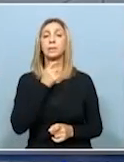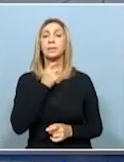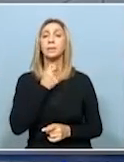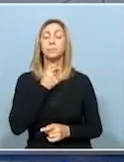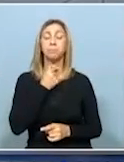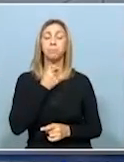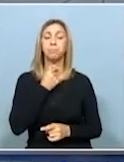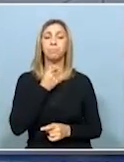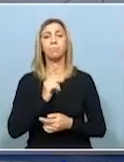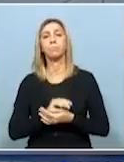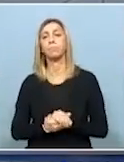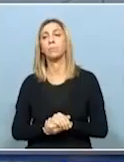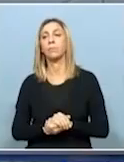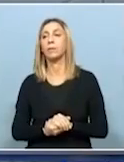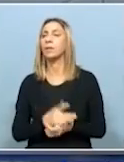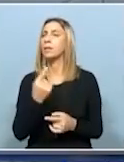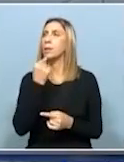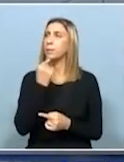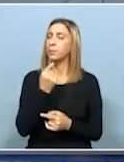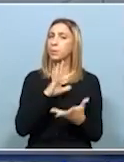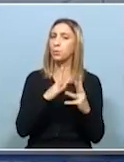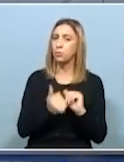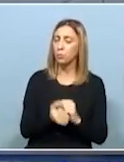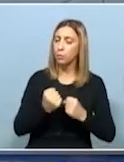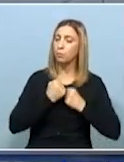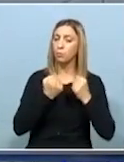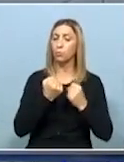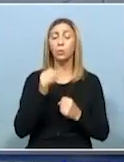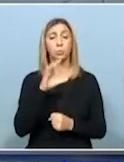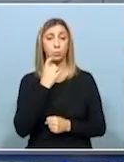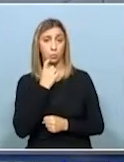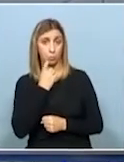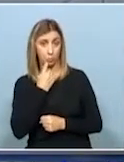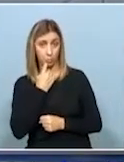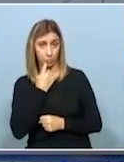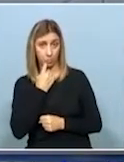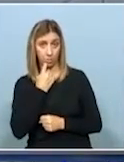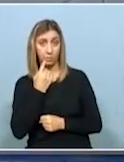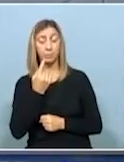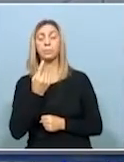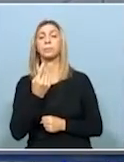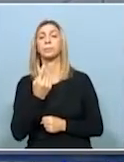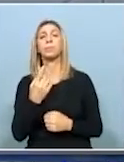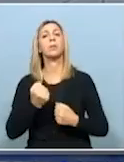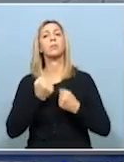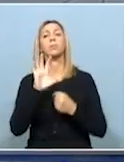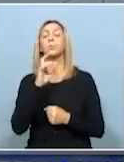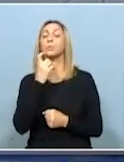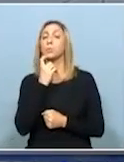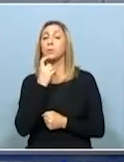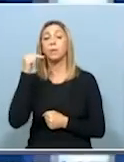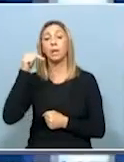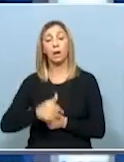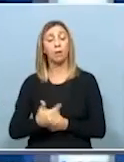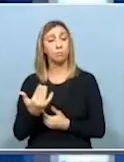o este condicionar el esfuerzo de la provincia que estamos o el esfuerzo que la provincia Está